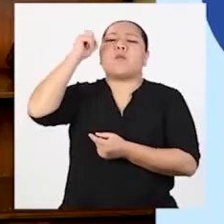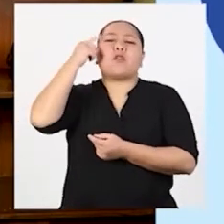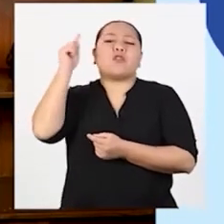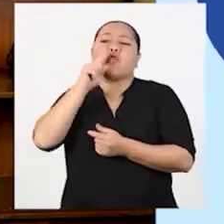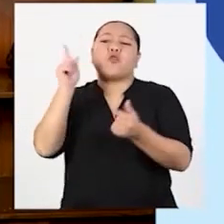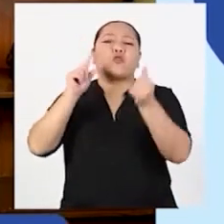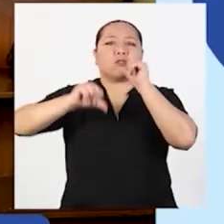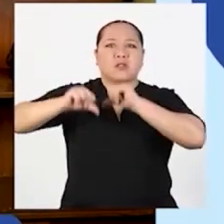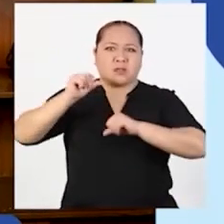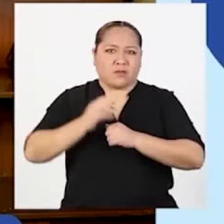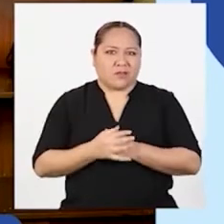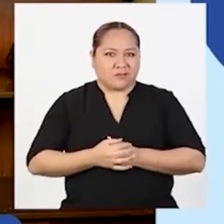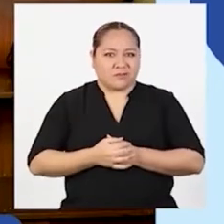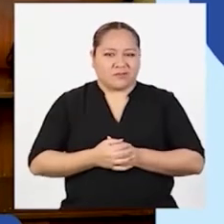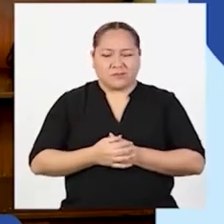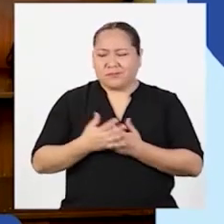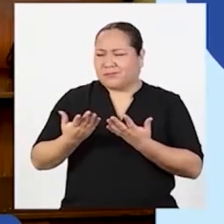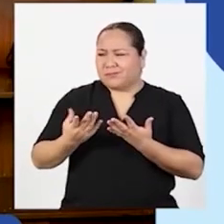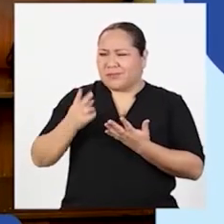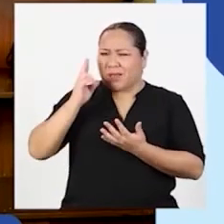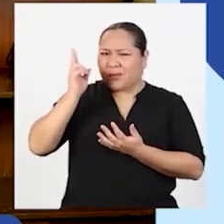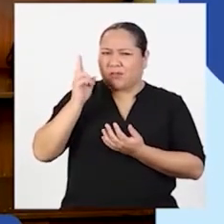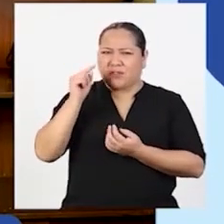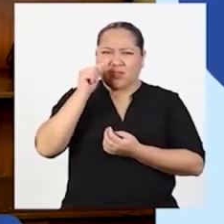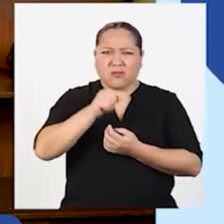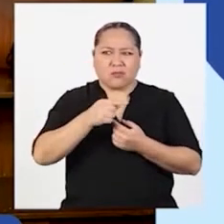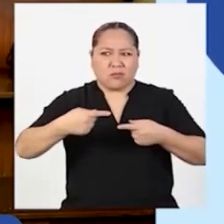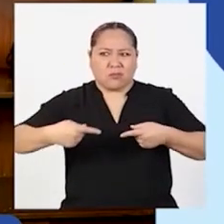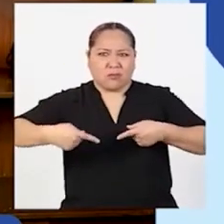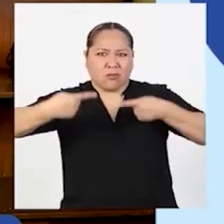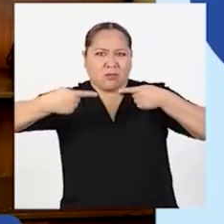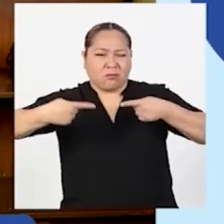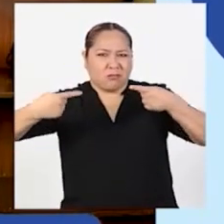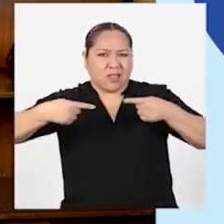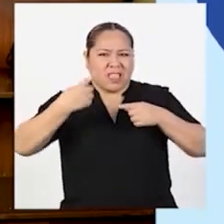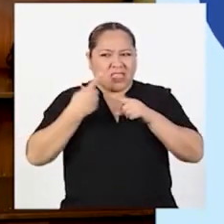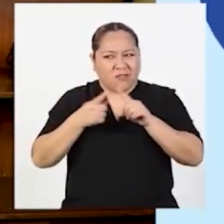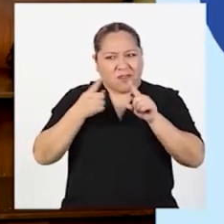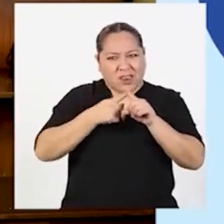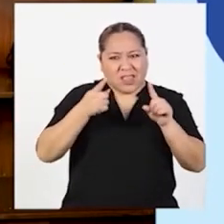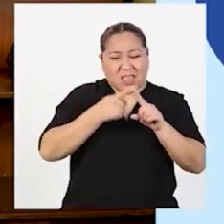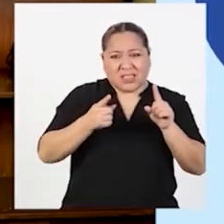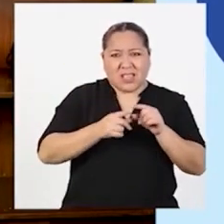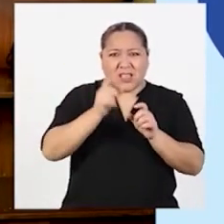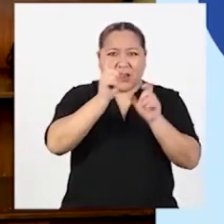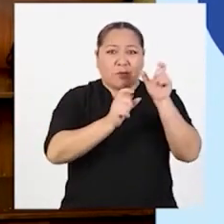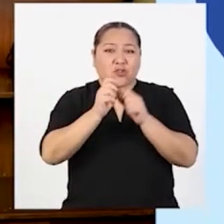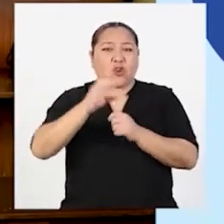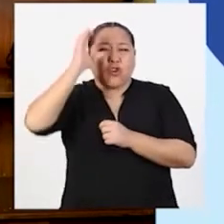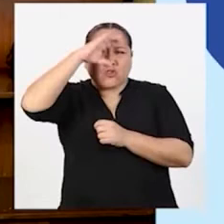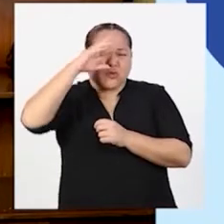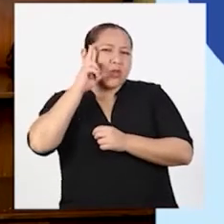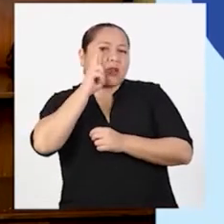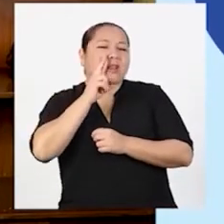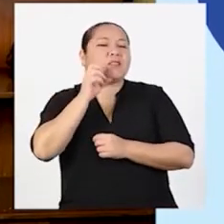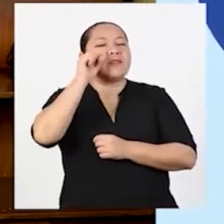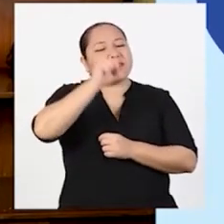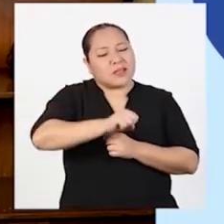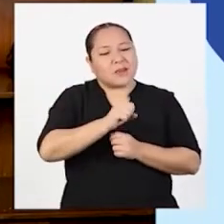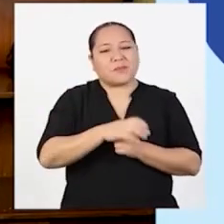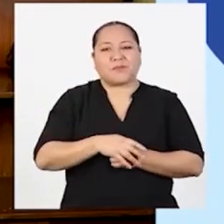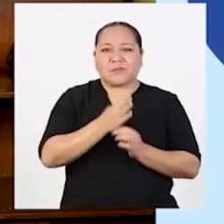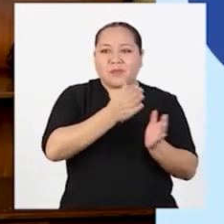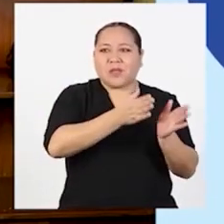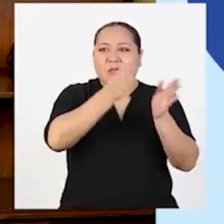ellos genetista, siguieron afirmando que la raza era un concepto biológico legítimo y que los que argumentaban contra la